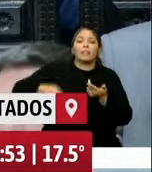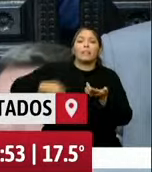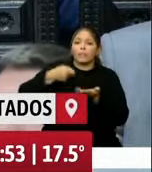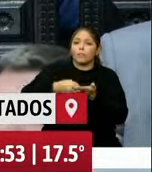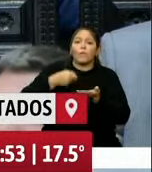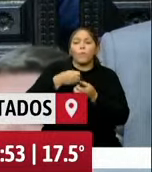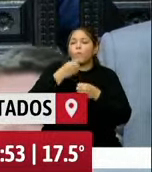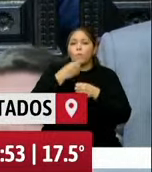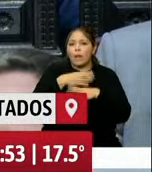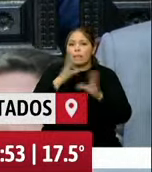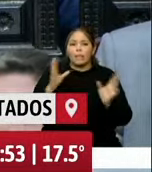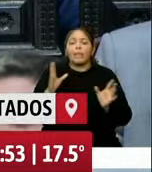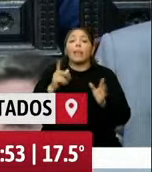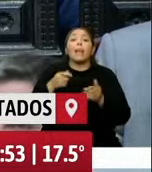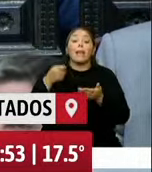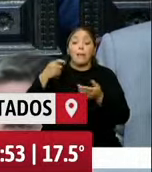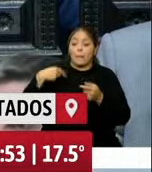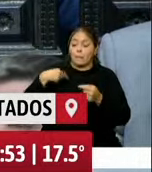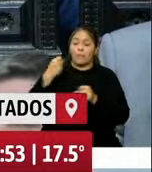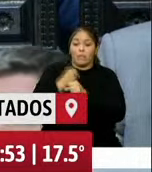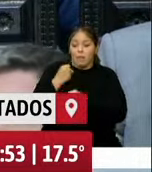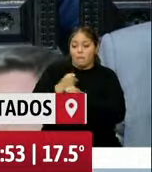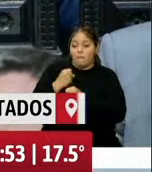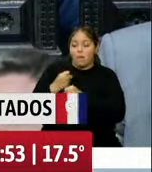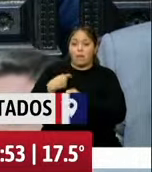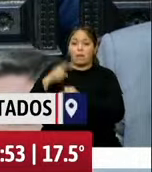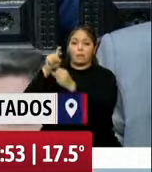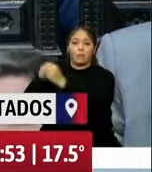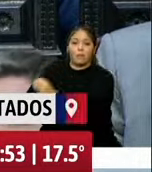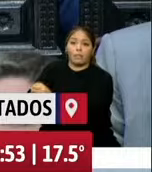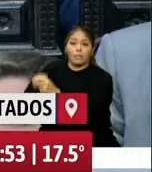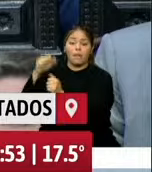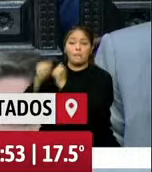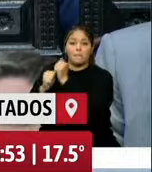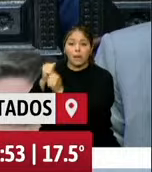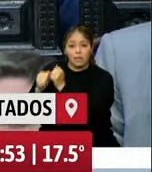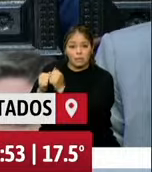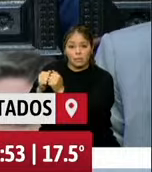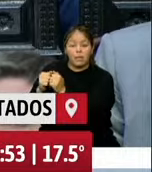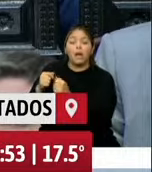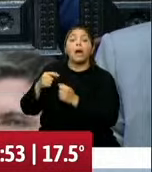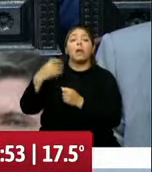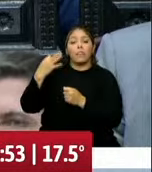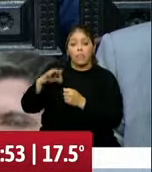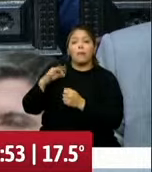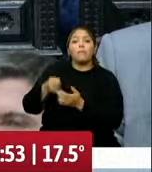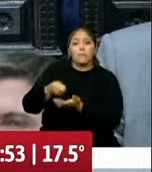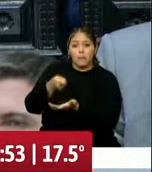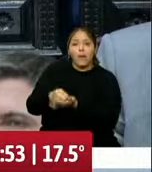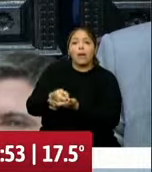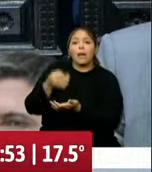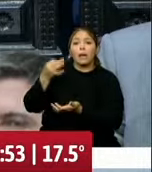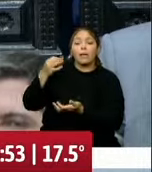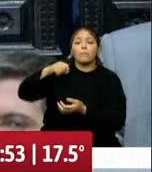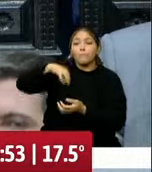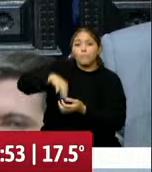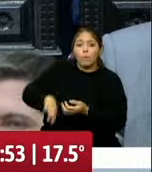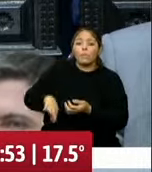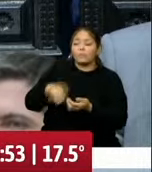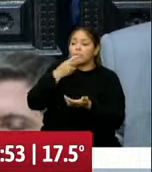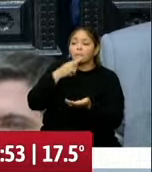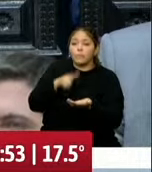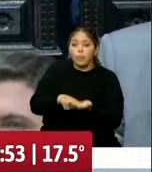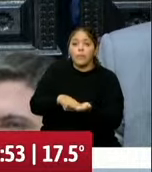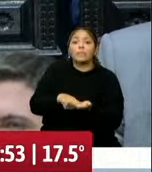vos algunas de las cosas que dijo pero antes me gustaría seguir escuchando exper a ver cómo cómo se sostiene esto que vos estás planteando